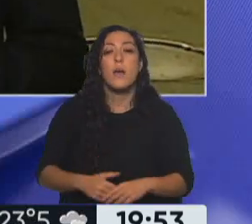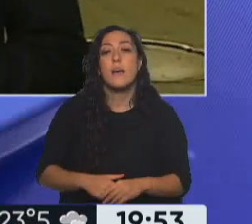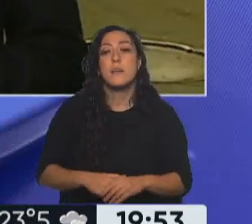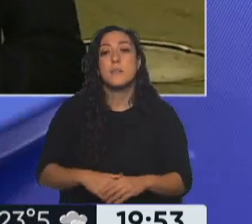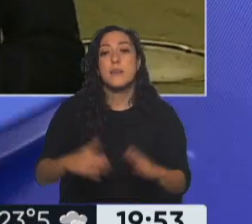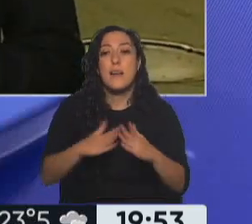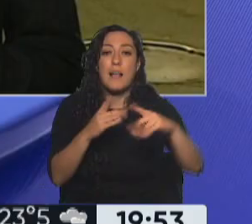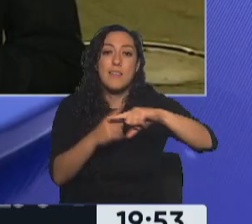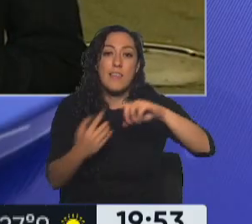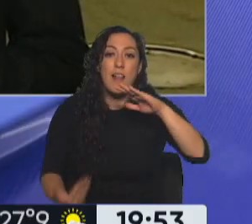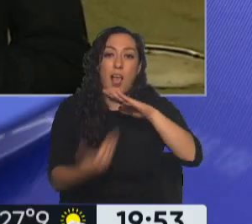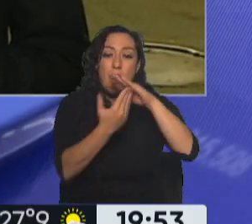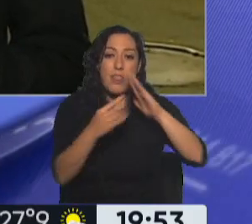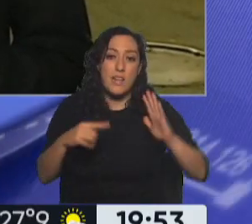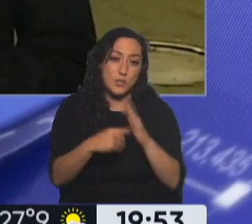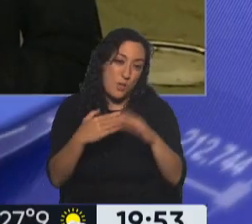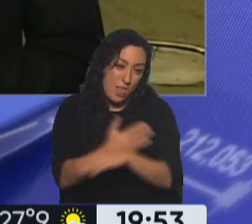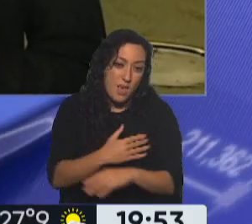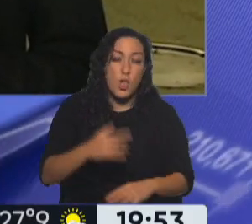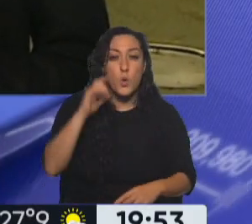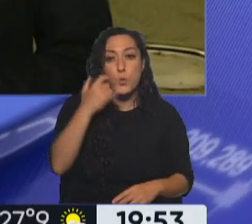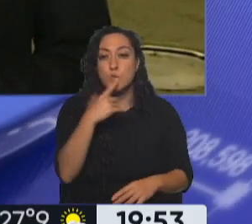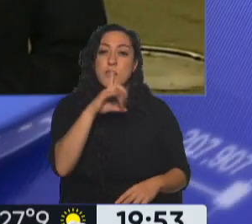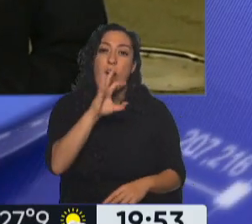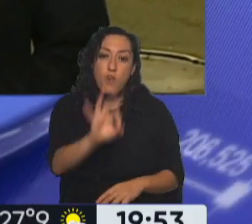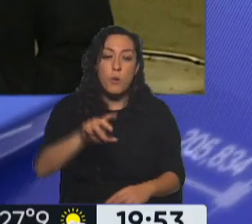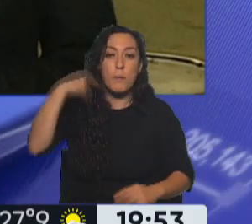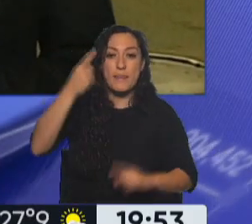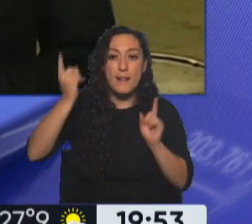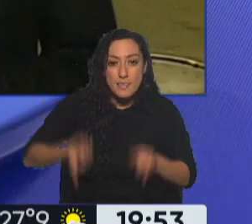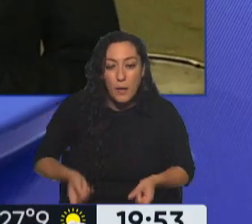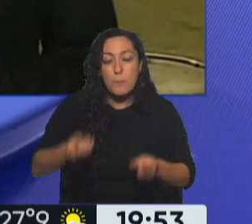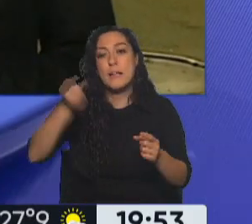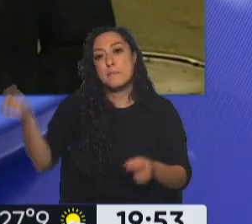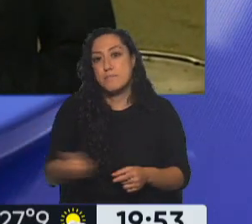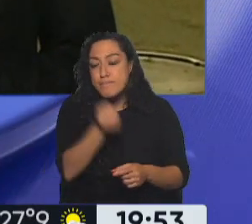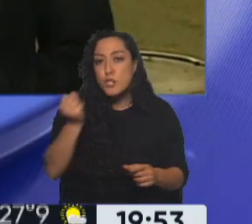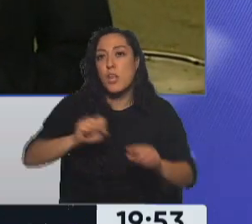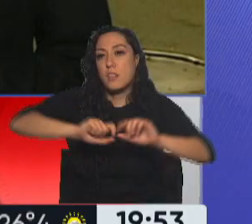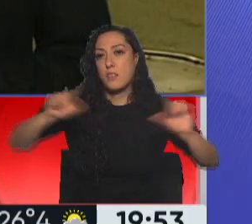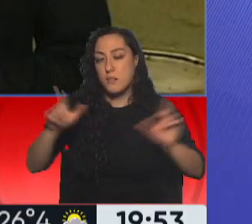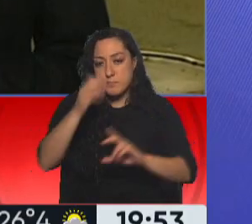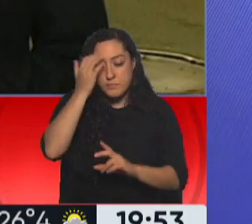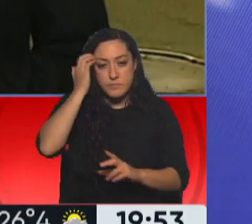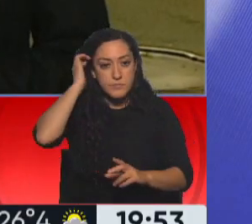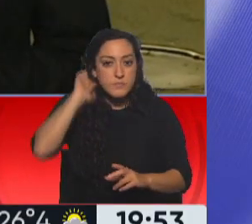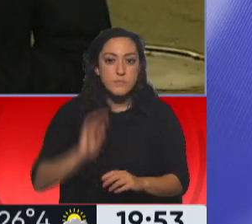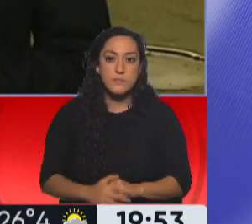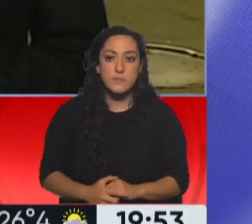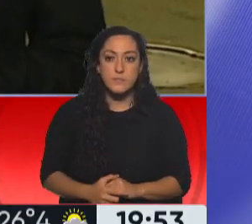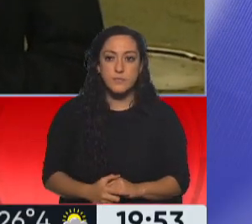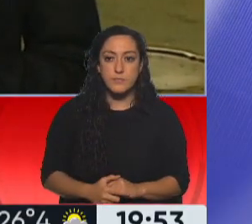Metropolitana, porque sin dudas, Gustavo Sosa, mañana va a haber una postal también muy interesante aquí.